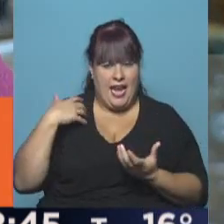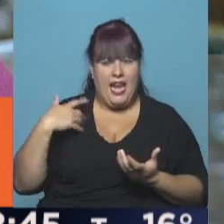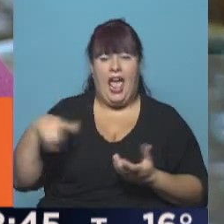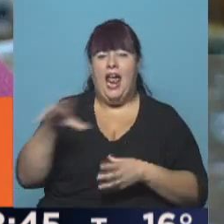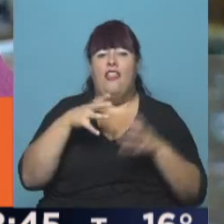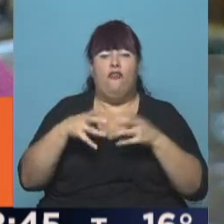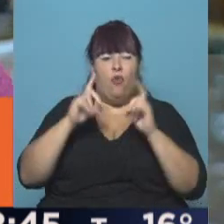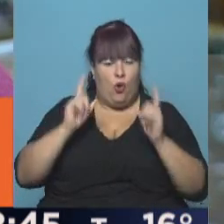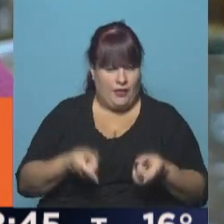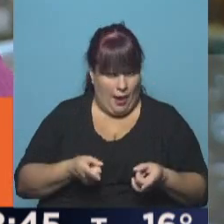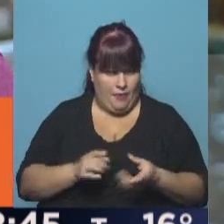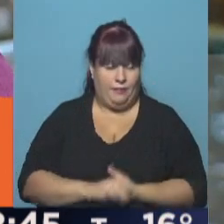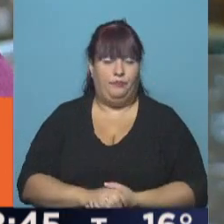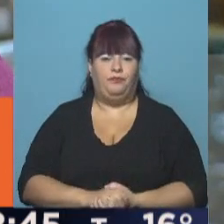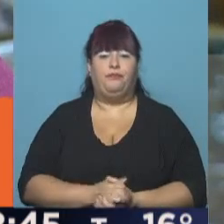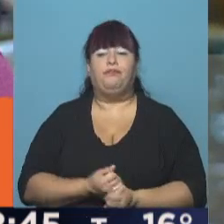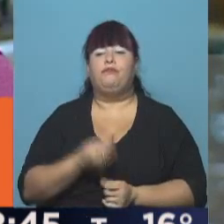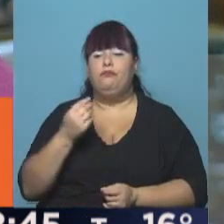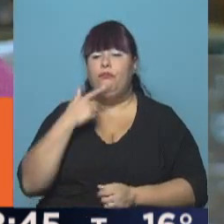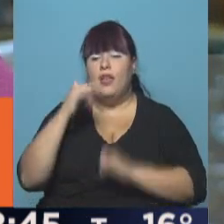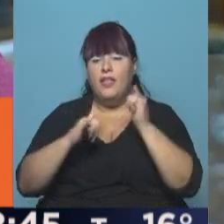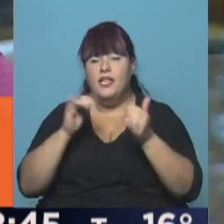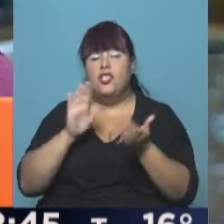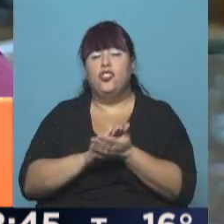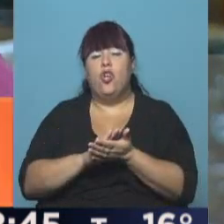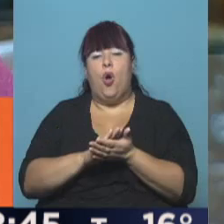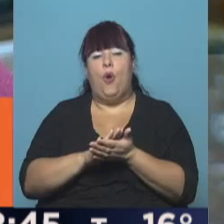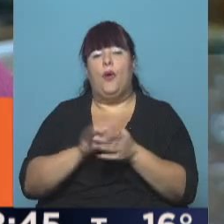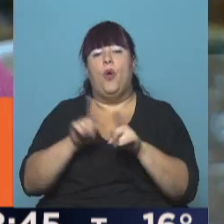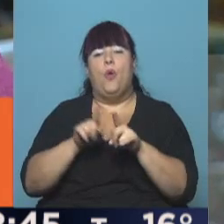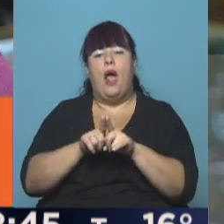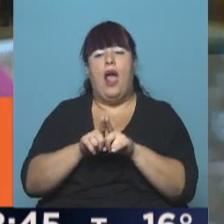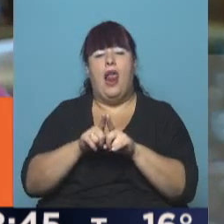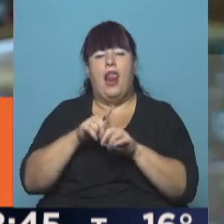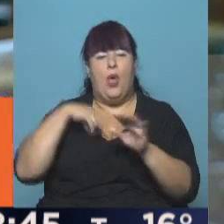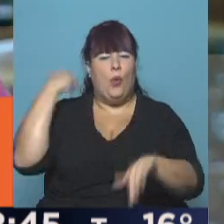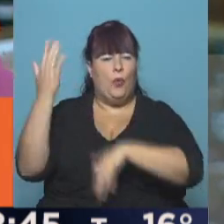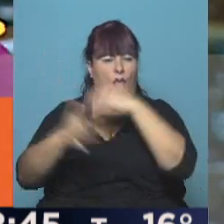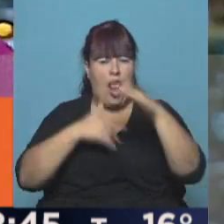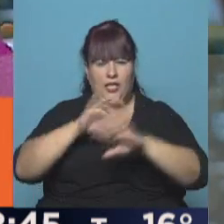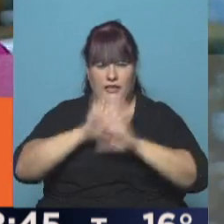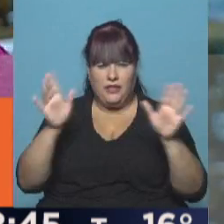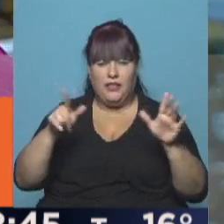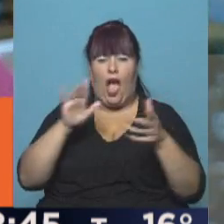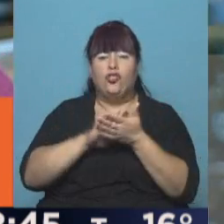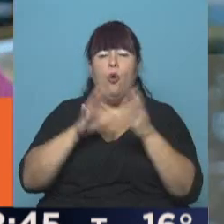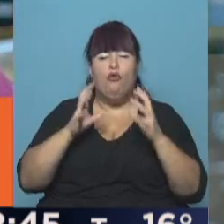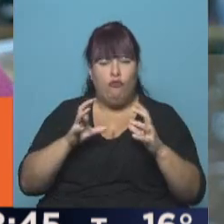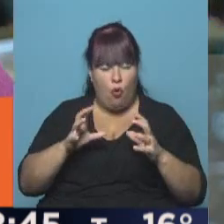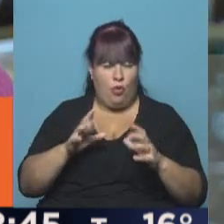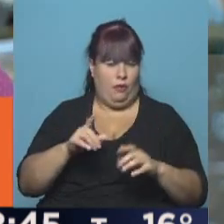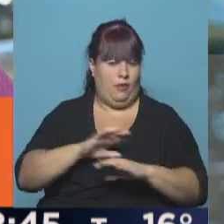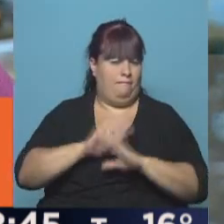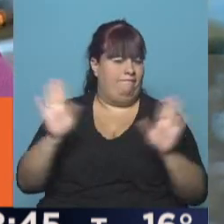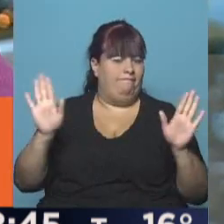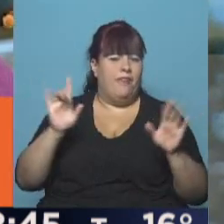sociedad futbolística en particular, ¿no? Porque habla de un germen, de una violencia instalada en el mundo del fútbol que excede